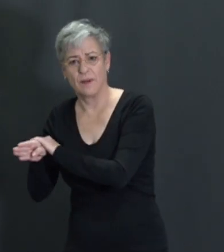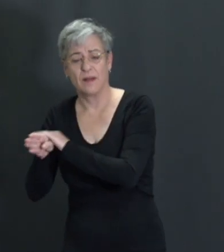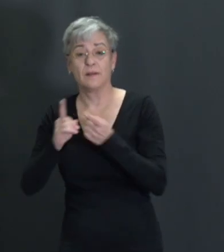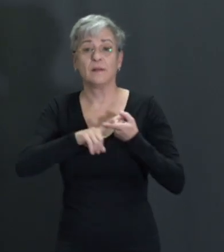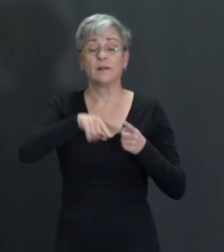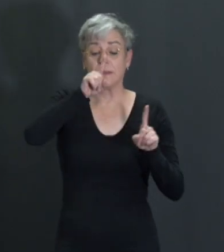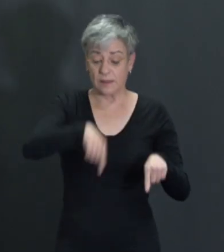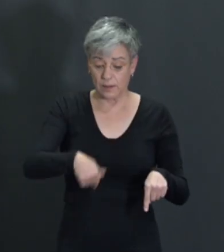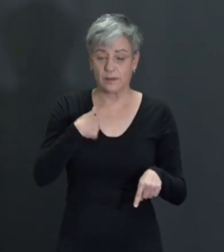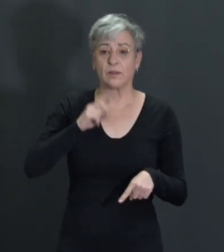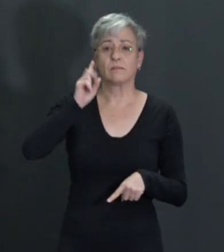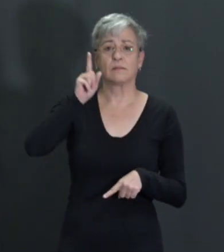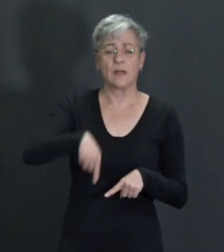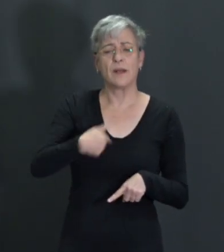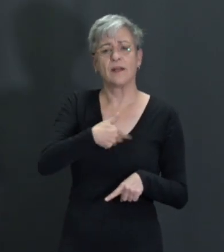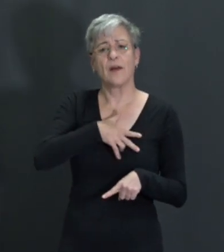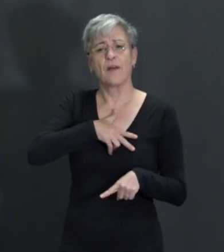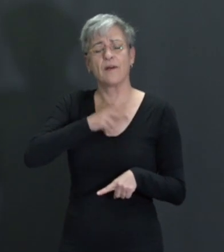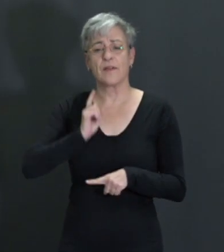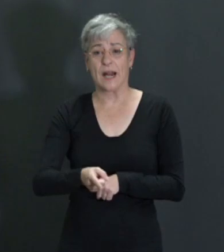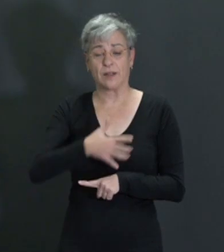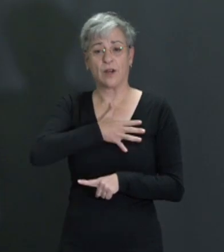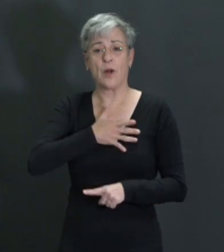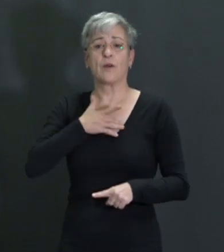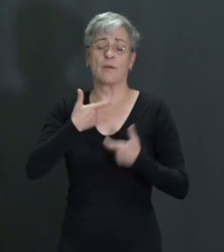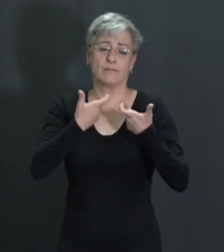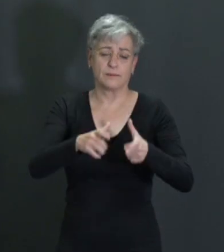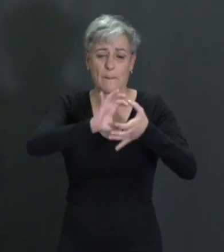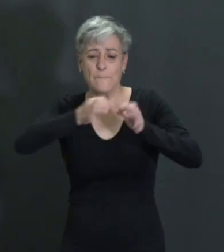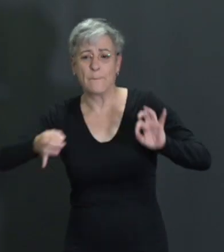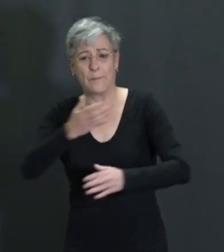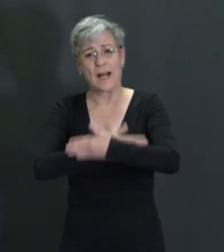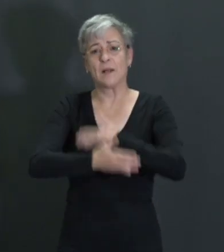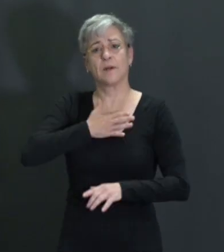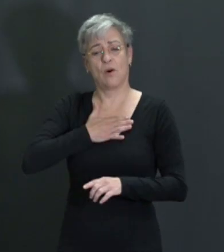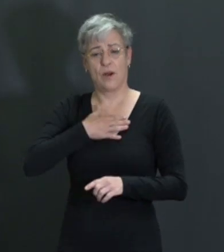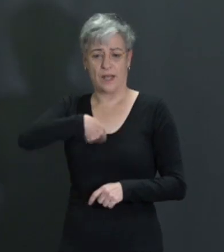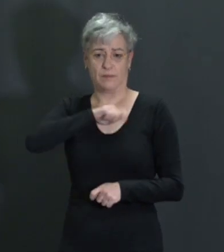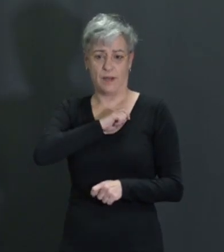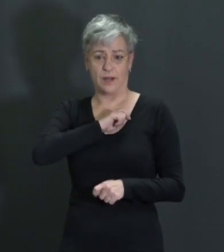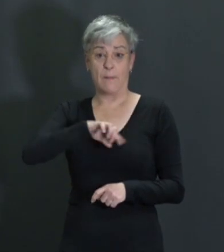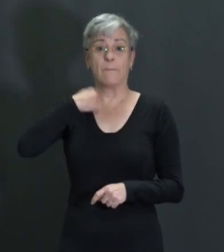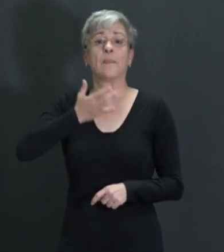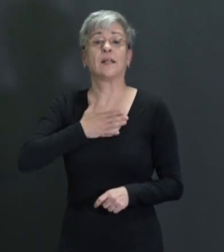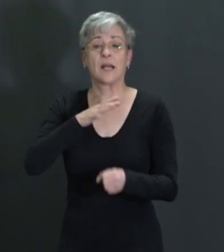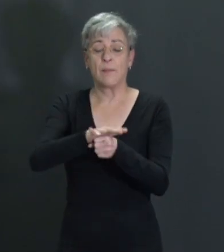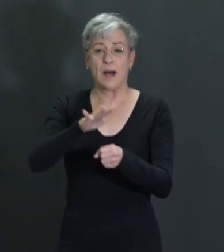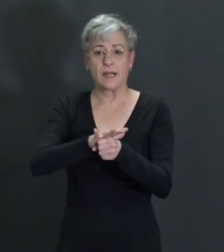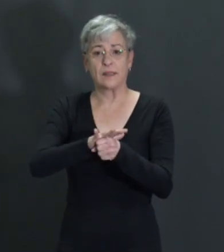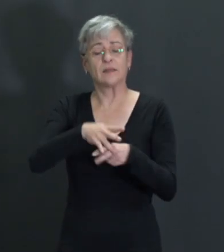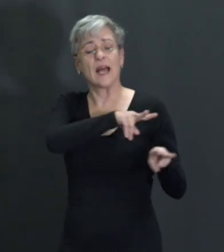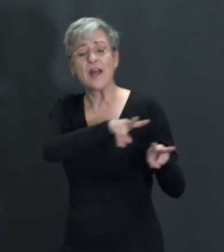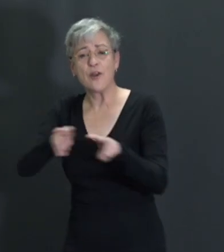conversación con Alberto Jofre Bernardo, director del Comité Paralímpico Español. Mañana, martes 5 de noviembre, exploraremos la innovación